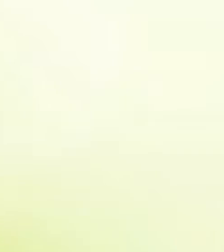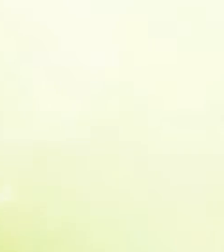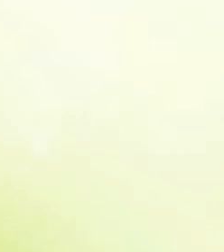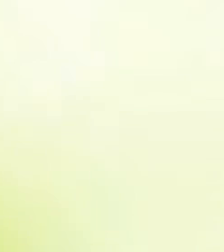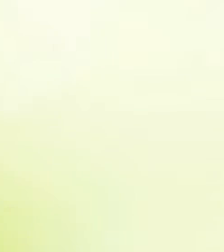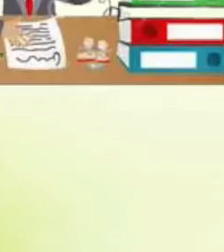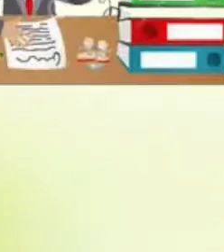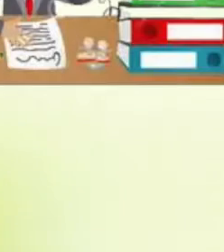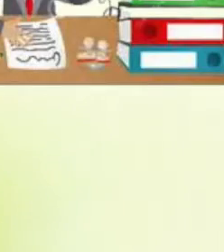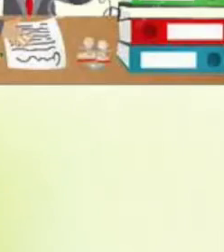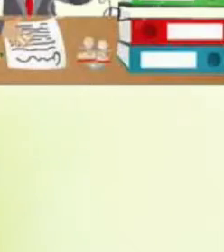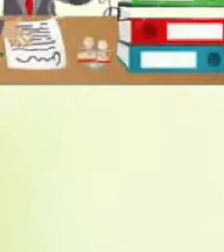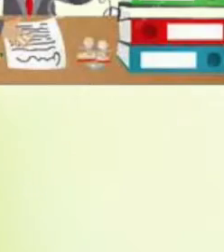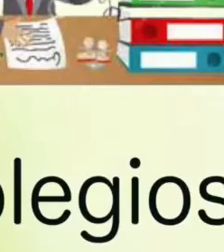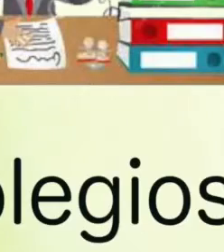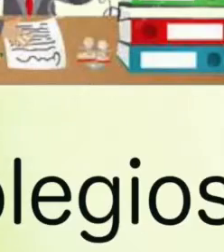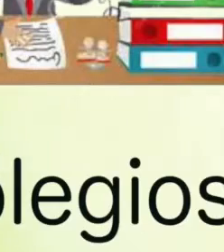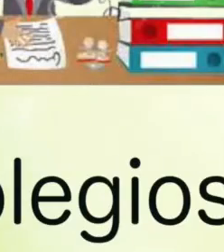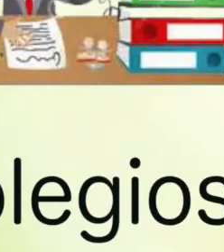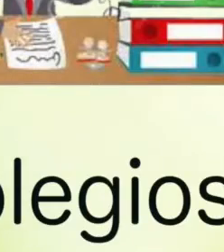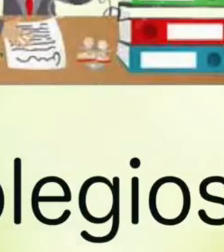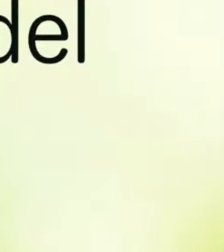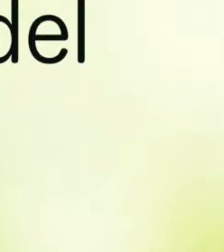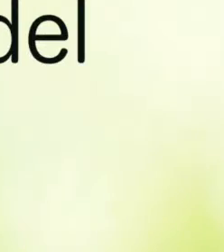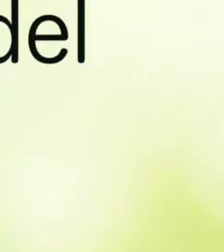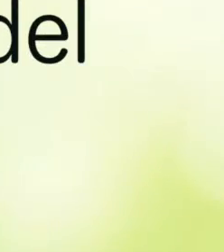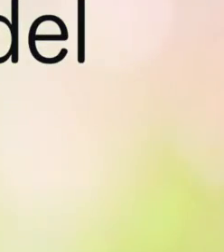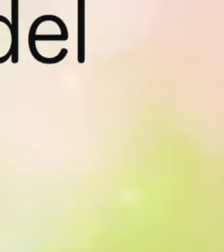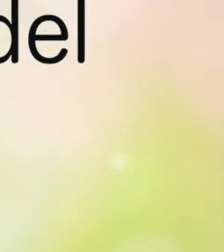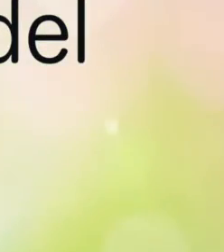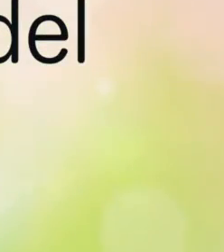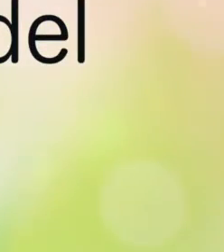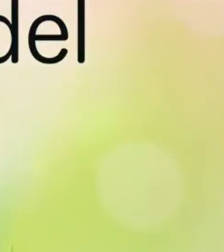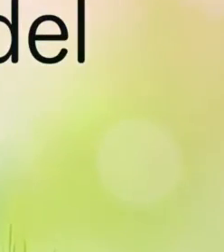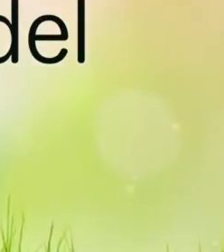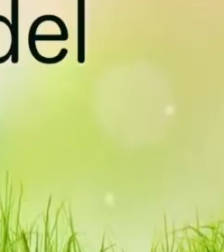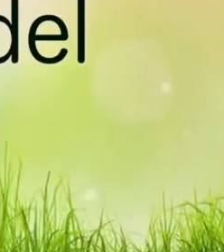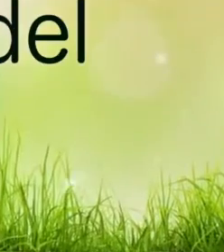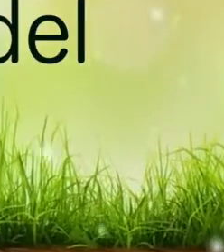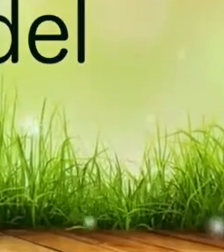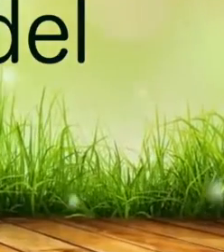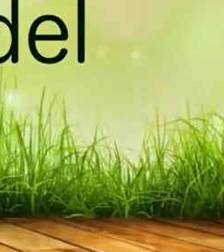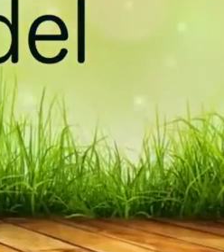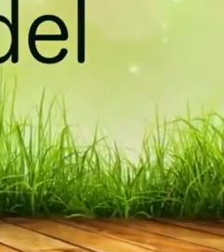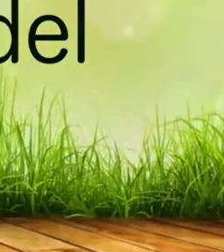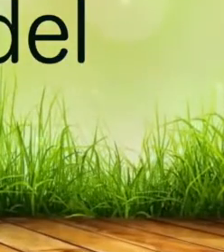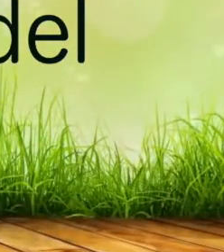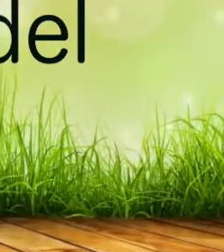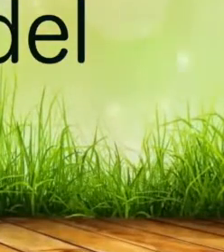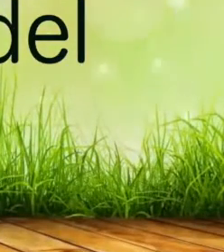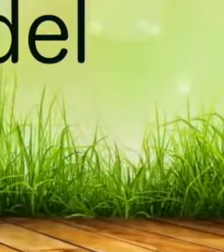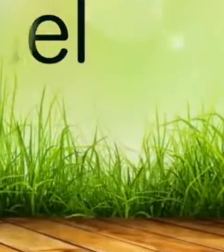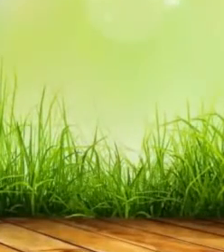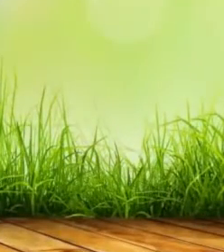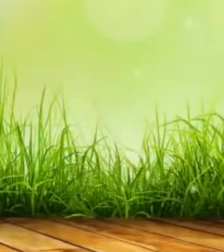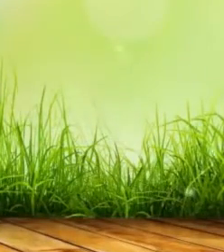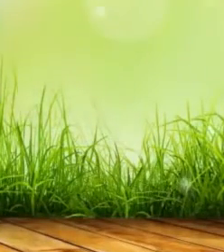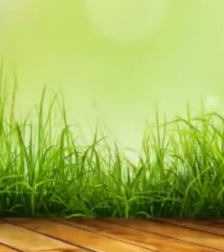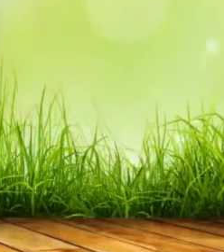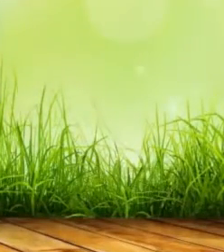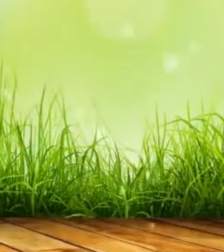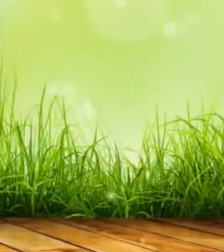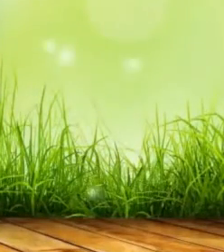en casa en la oficina o en los colegios separemos los residuos sólidos y contribuyamos a la preservación del medio ambiente el